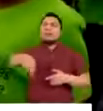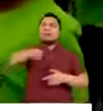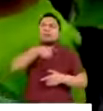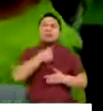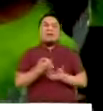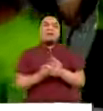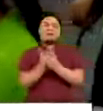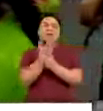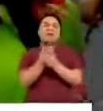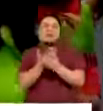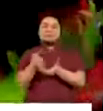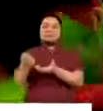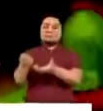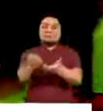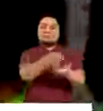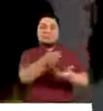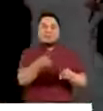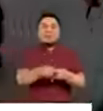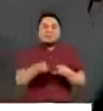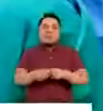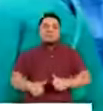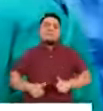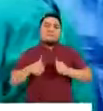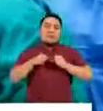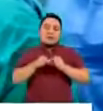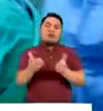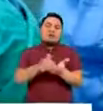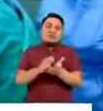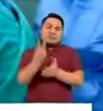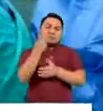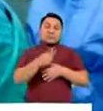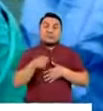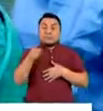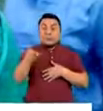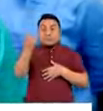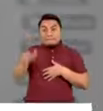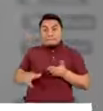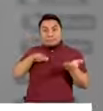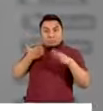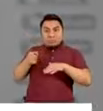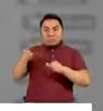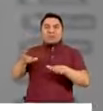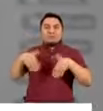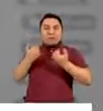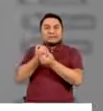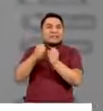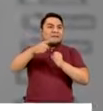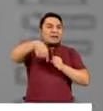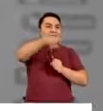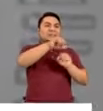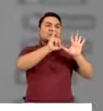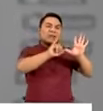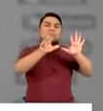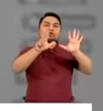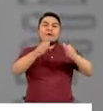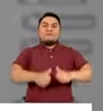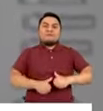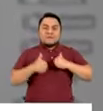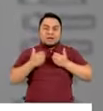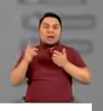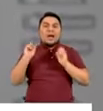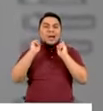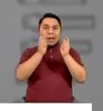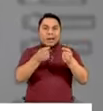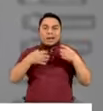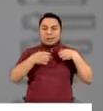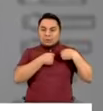a las familias de donantes como símbolo de vida. Una persona fallecida puede salvar de 6 a 8 vidas donando sus